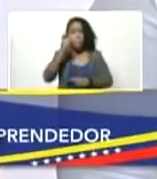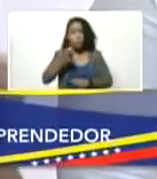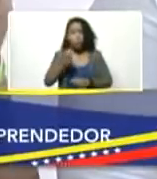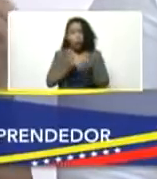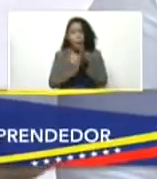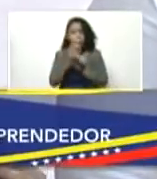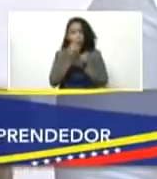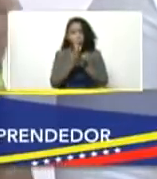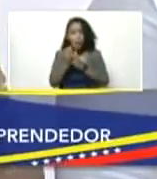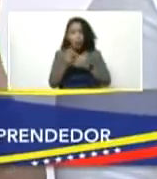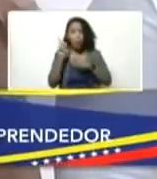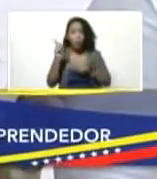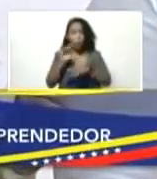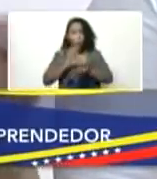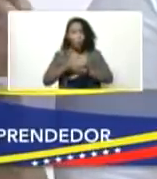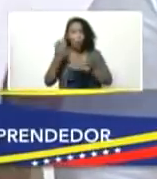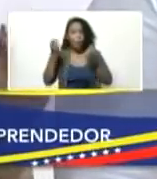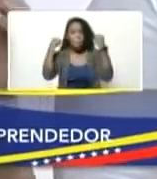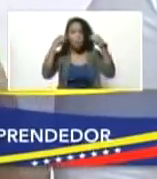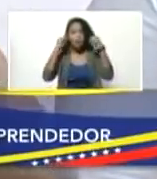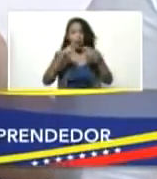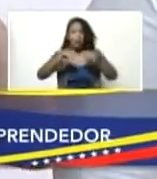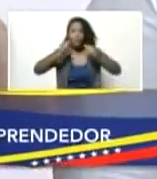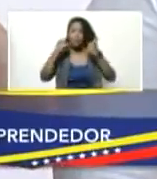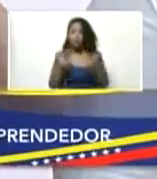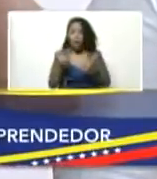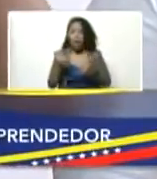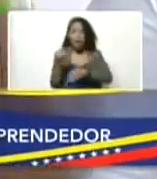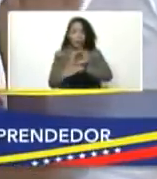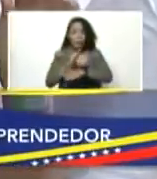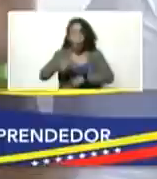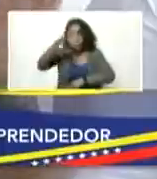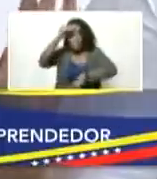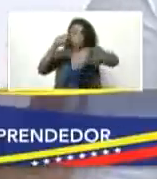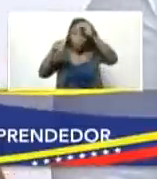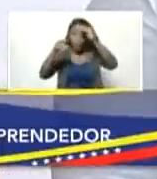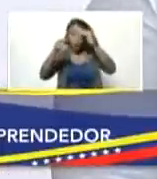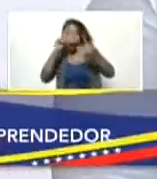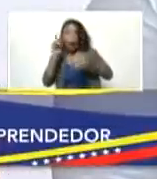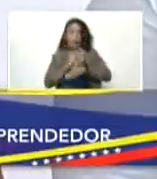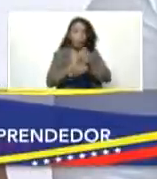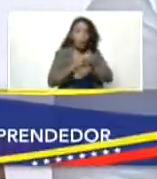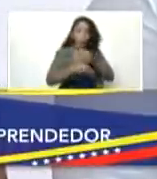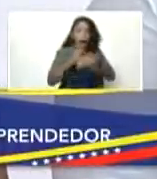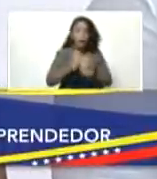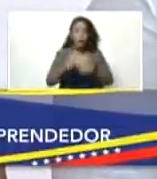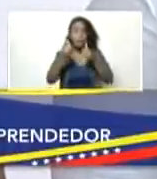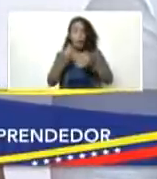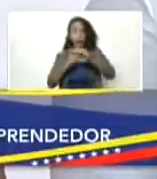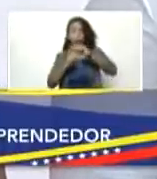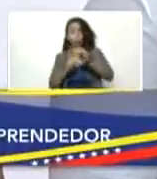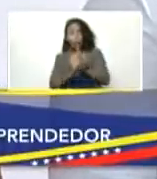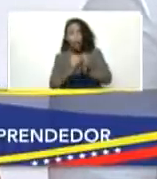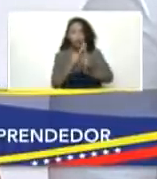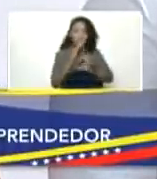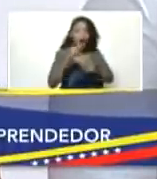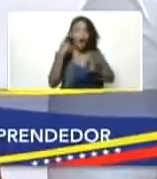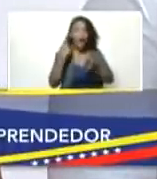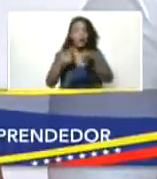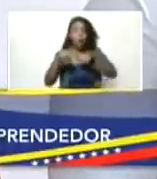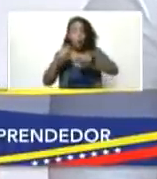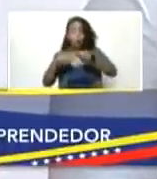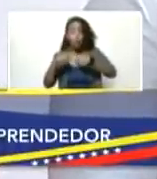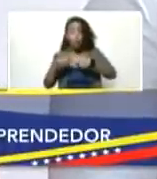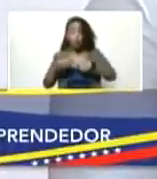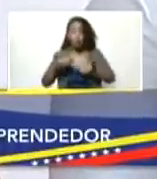este tiene que poner en práctica de inmediato lo que aprenda. ¿Para qué? Para que le vaya bien en su negocio. Es una formación para la acción.